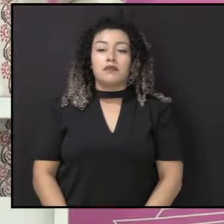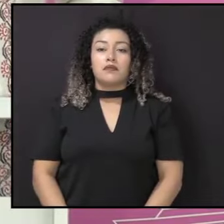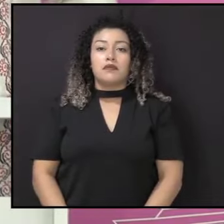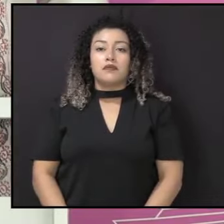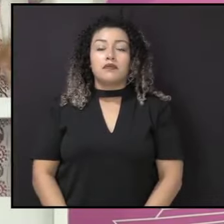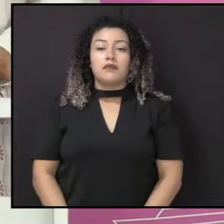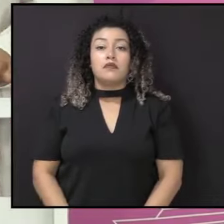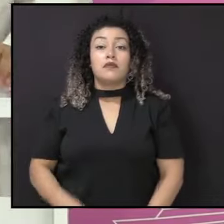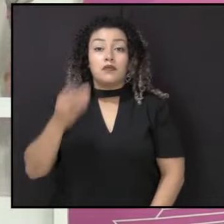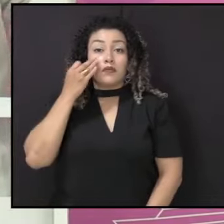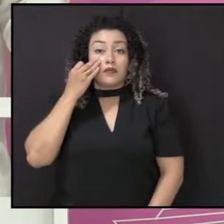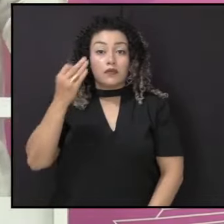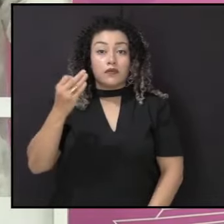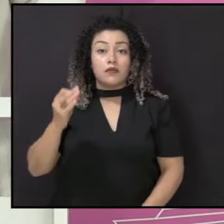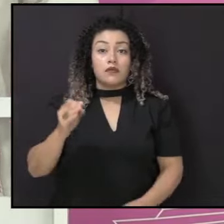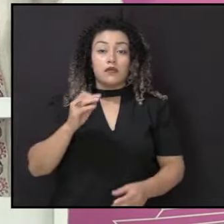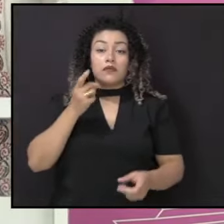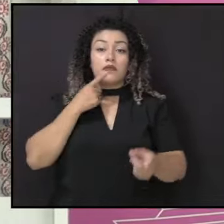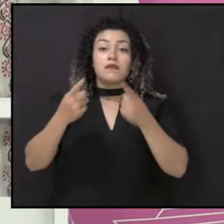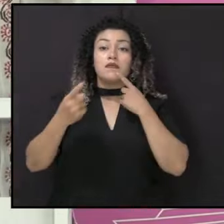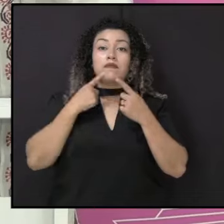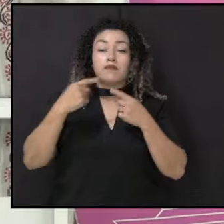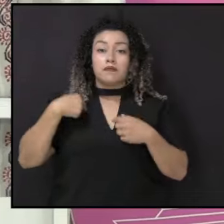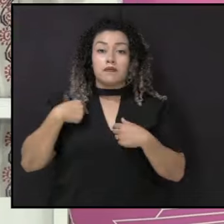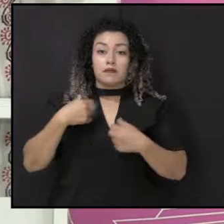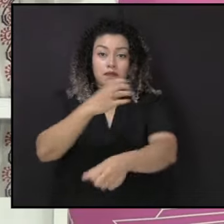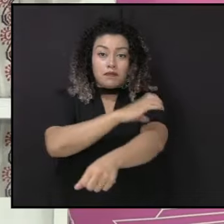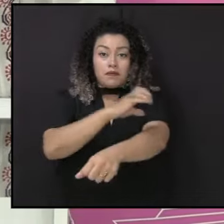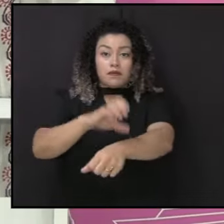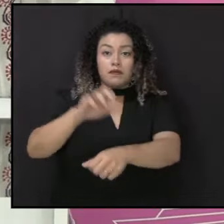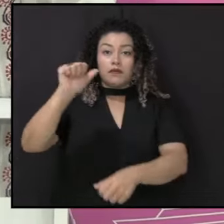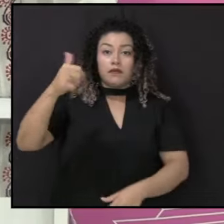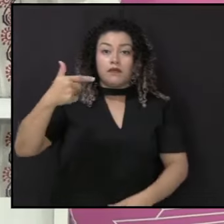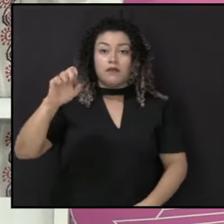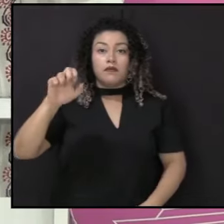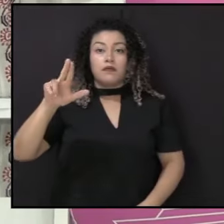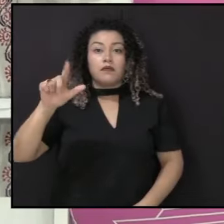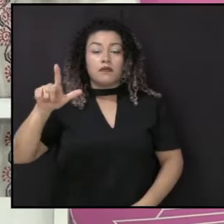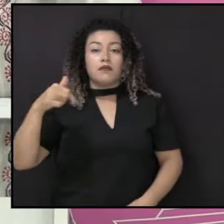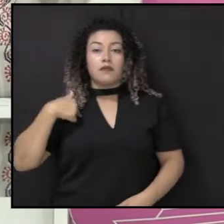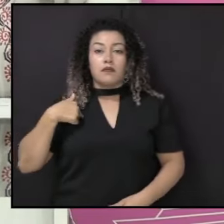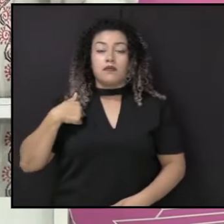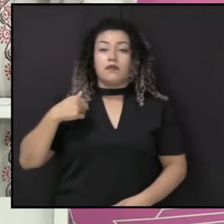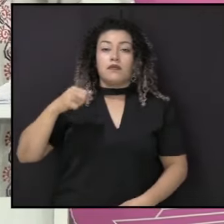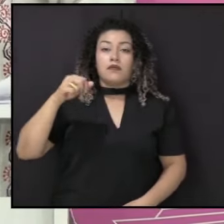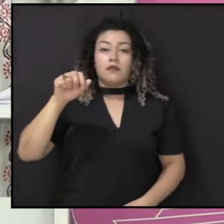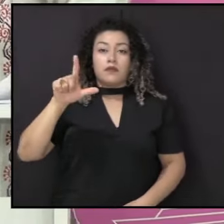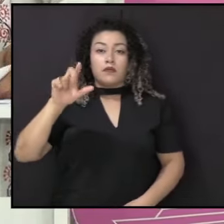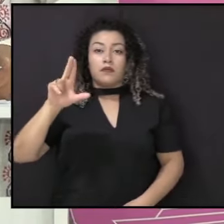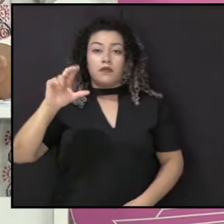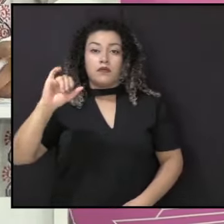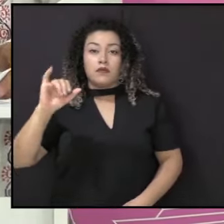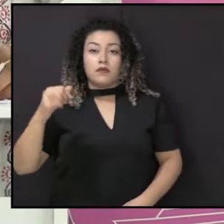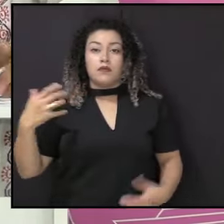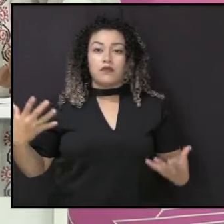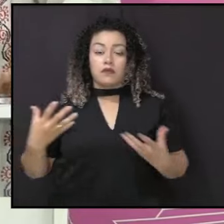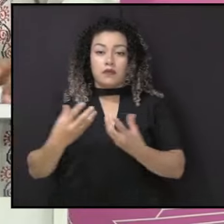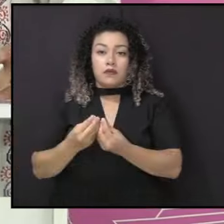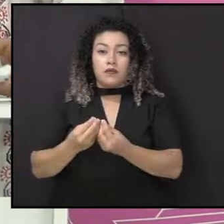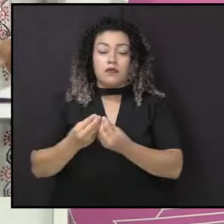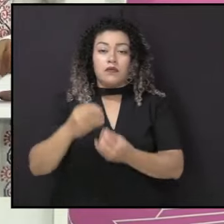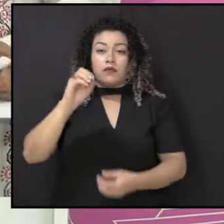Hemos agotado el formato del debate. Mi compañero Ángel Hernández y su servidora Lucy Jarbio, a nombre del Organismo Público